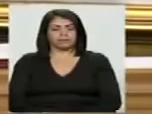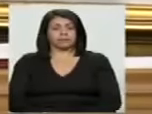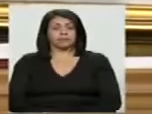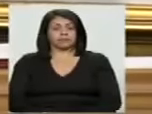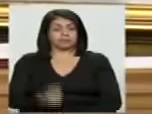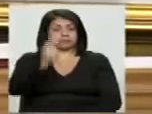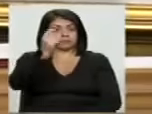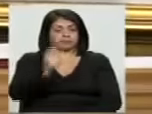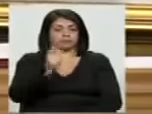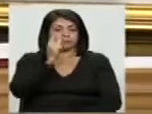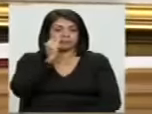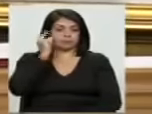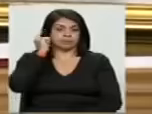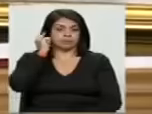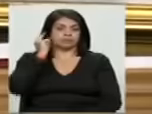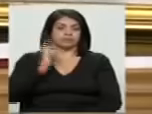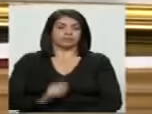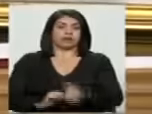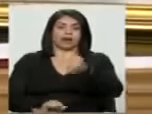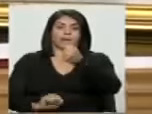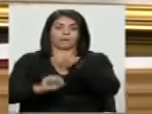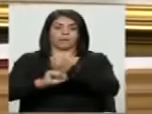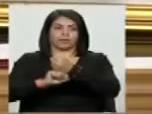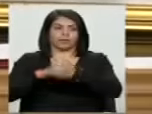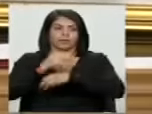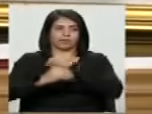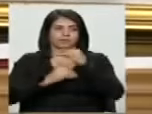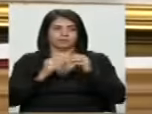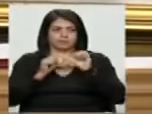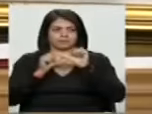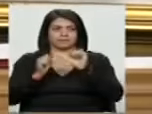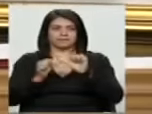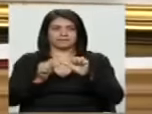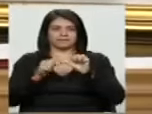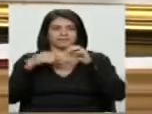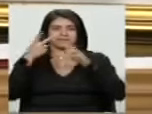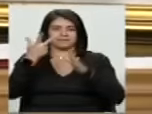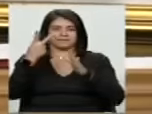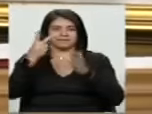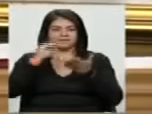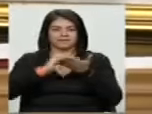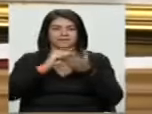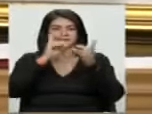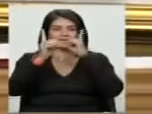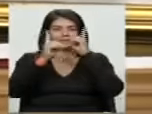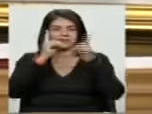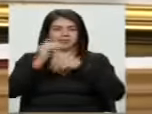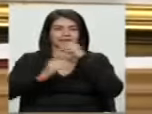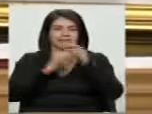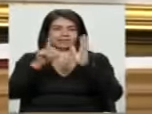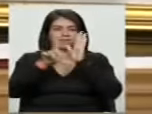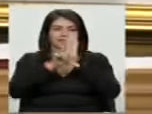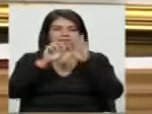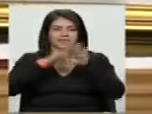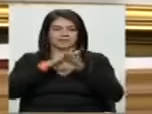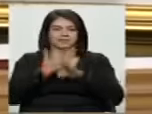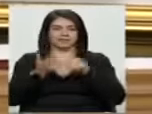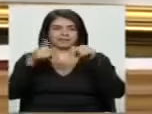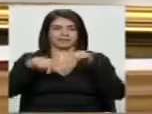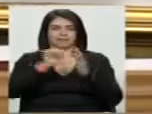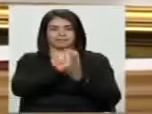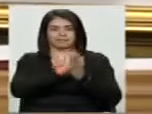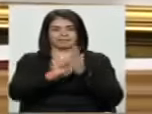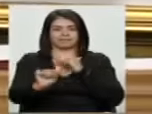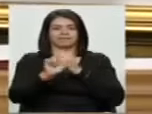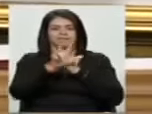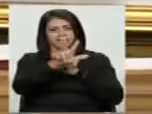las diputadas y los diputados que estén a favor con el diferimiento de la segunda discusión de esta ley desde el